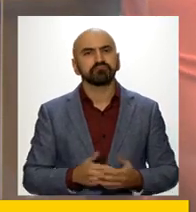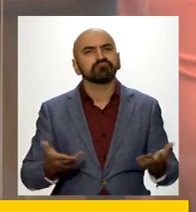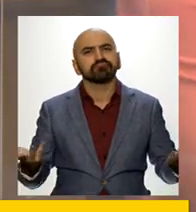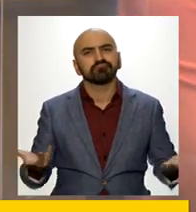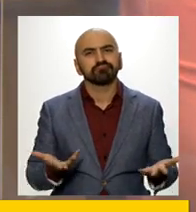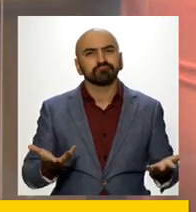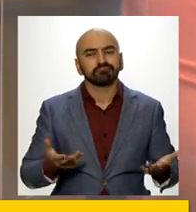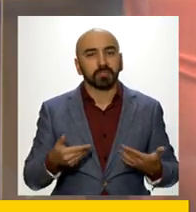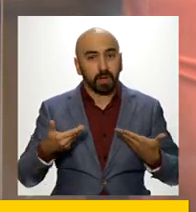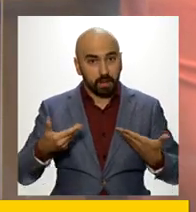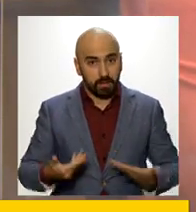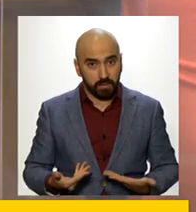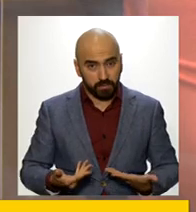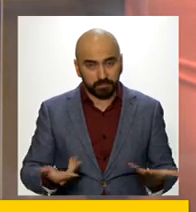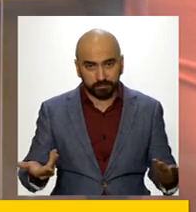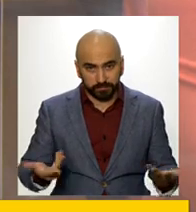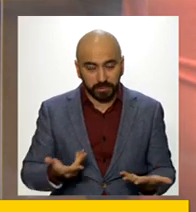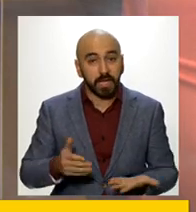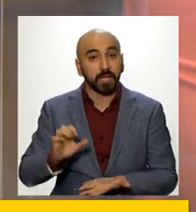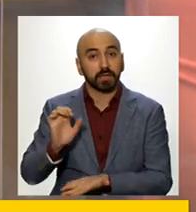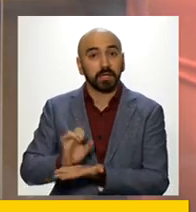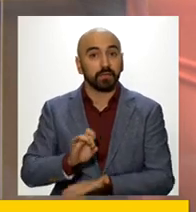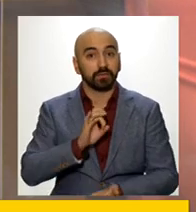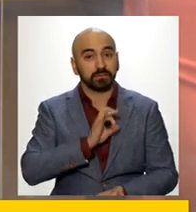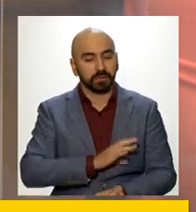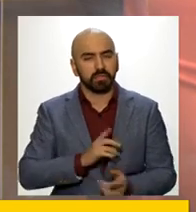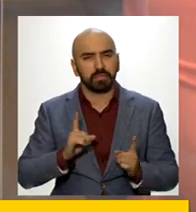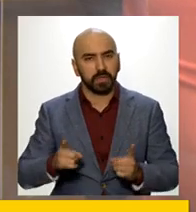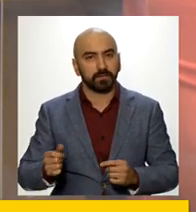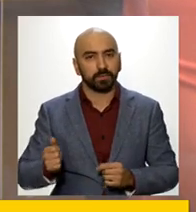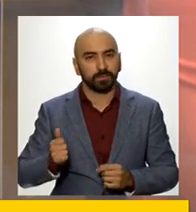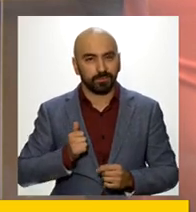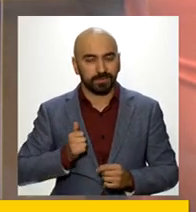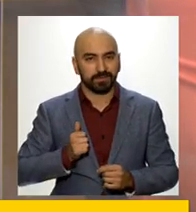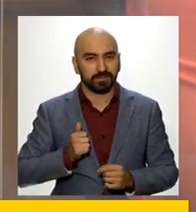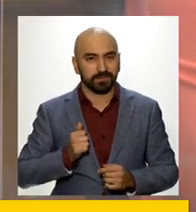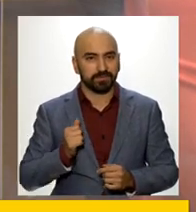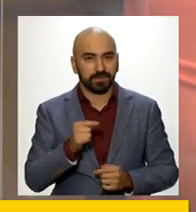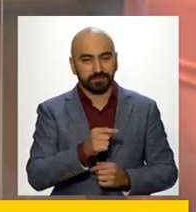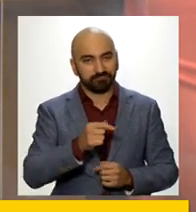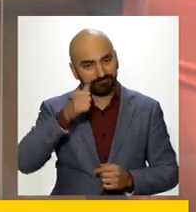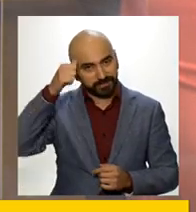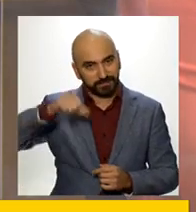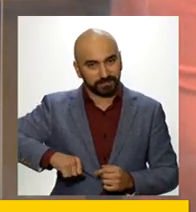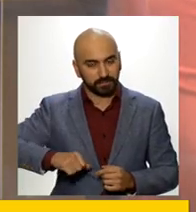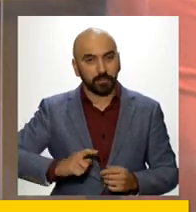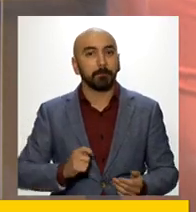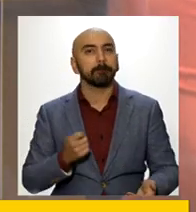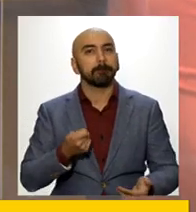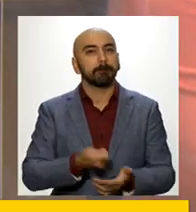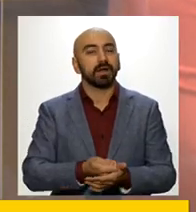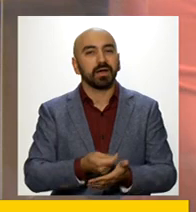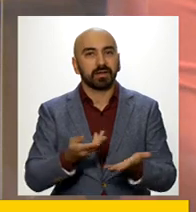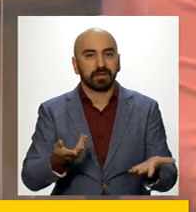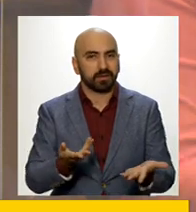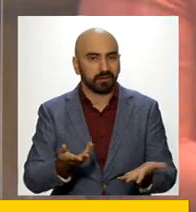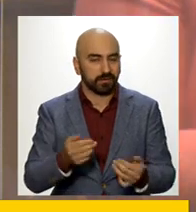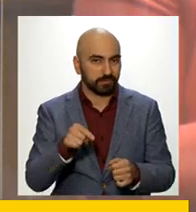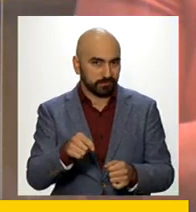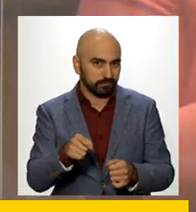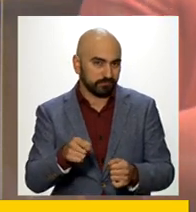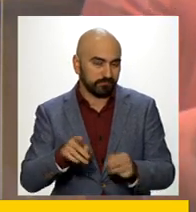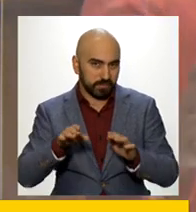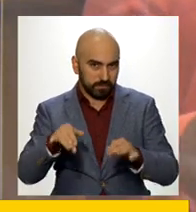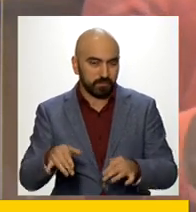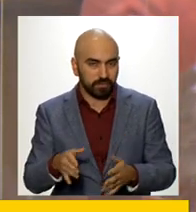ahora, presidente, es que el Estado de Chile cumpla la sentencia y pague lo definido por la Corte Interamericana.